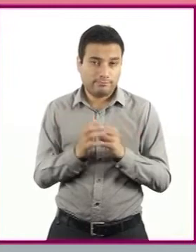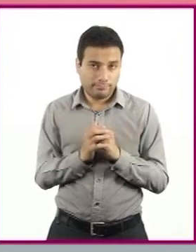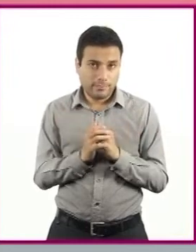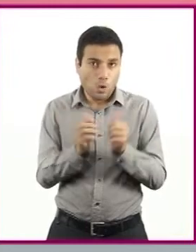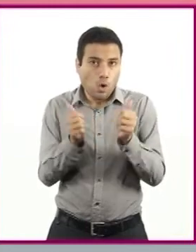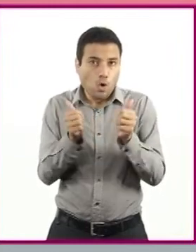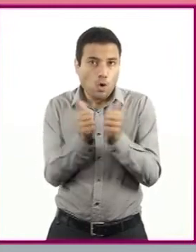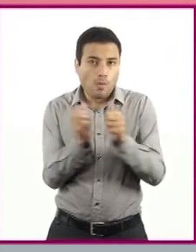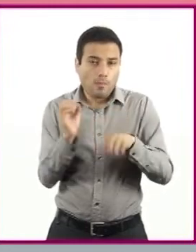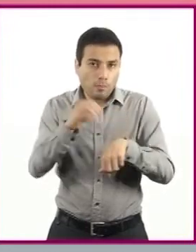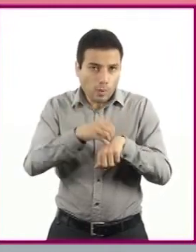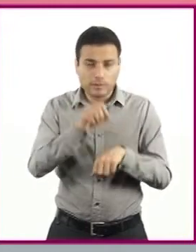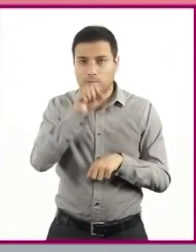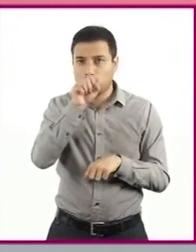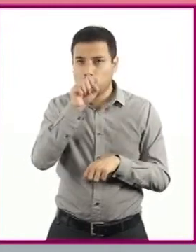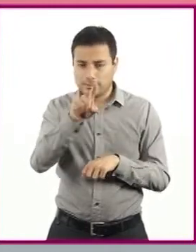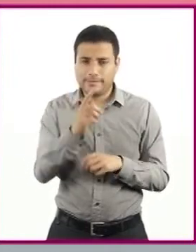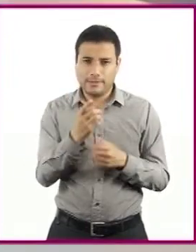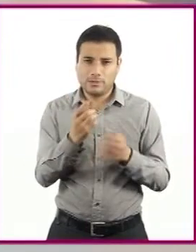así como los compuestos iónicos.